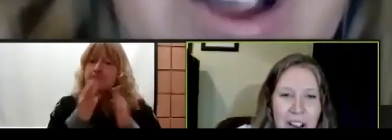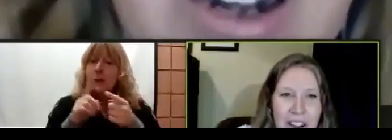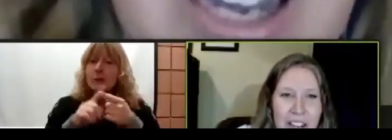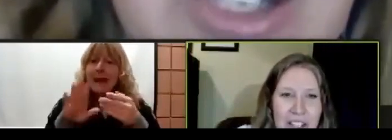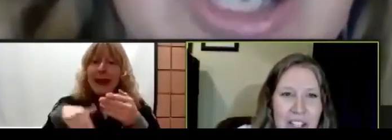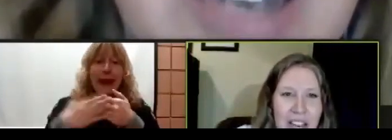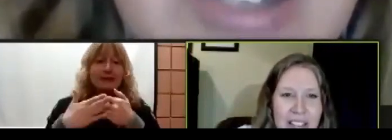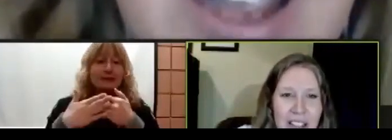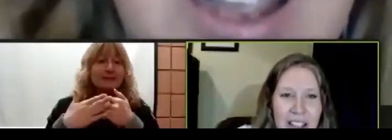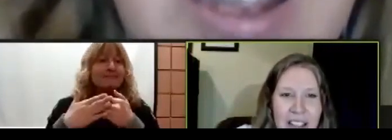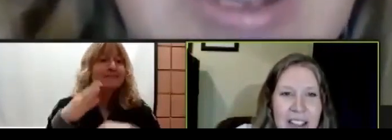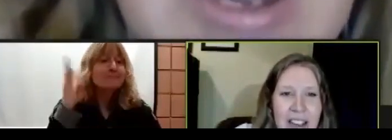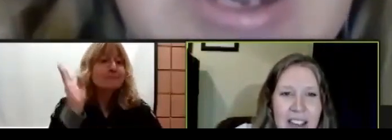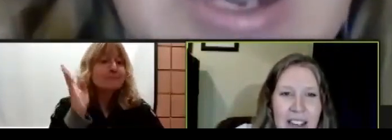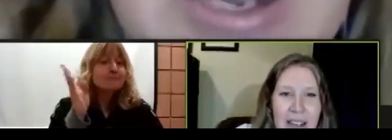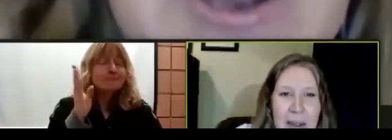gracias